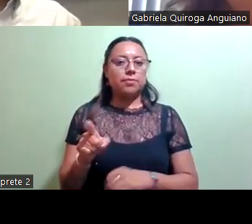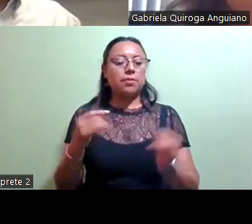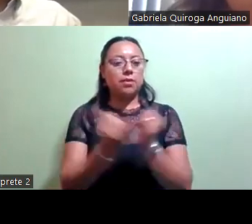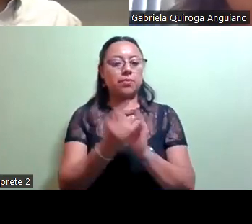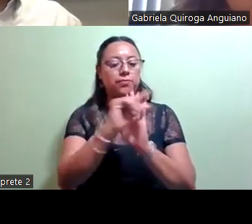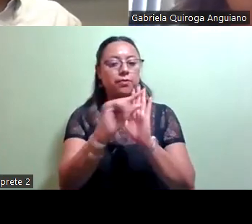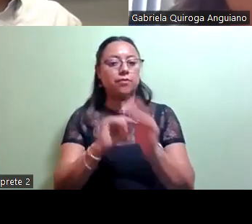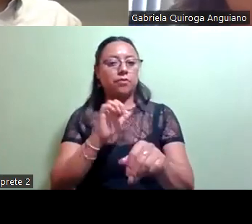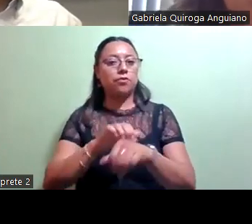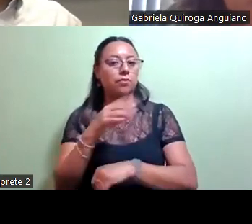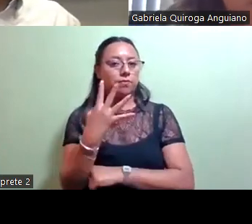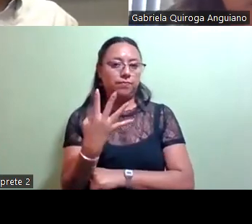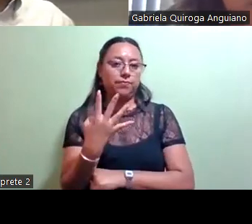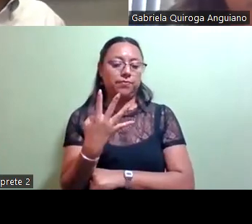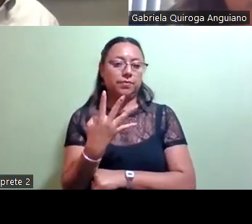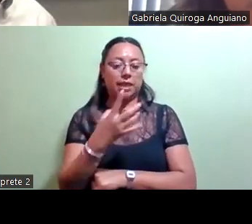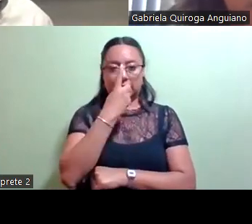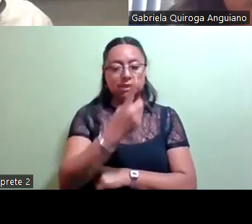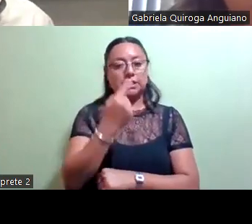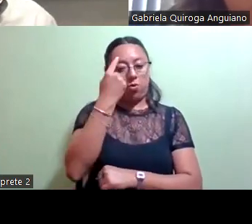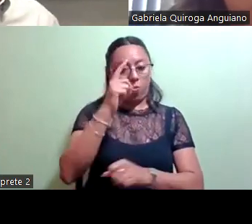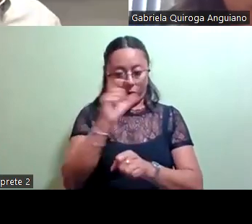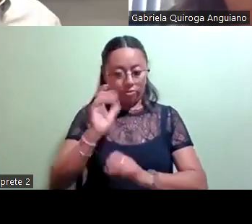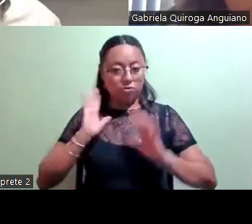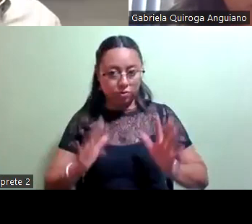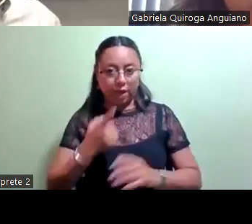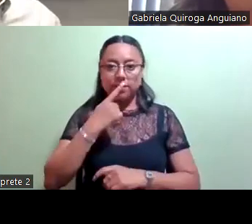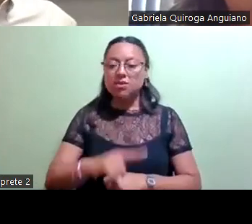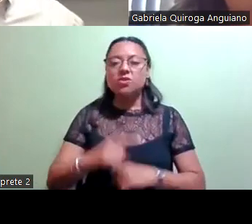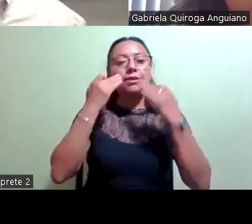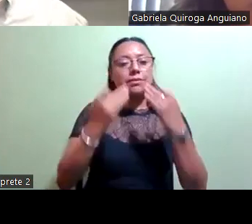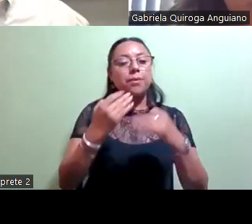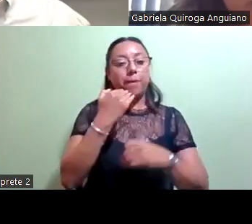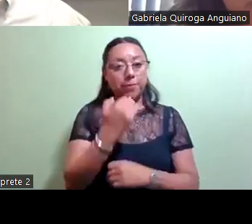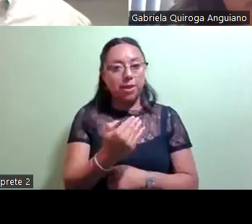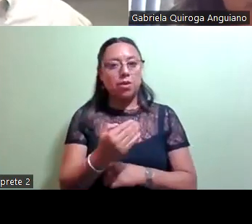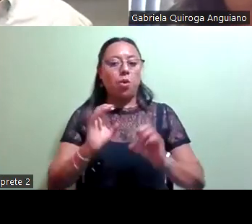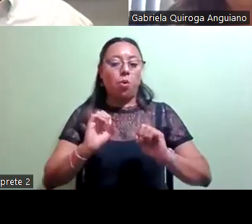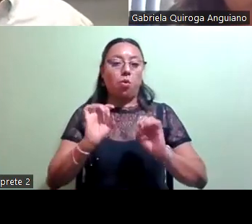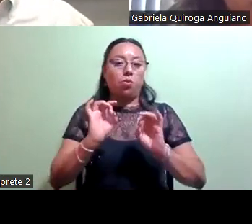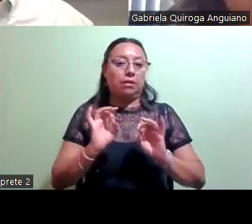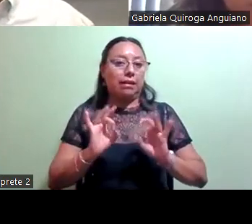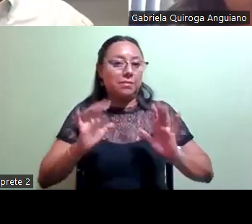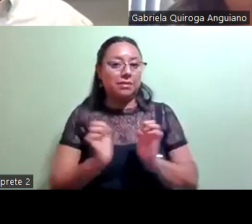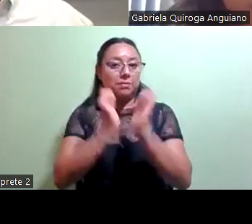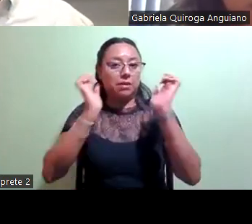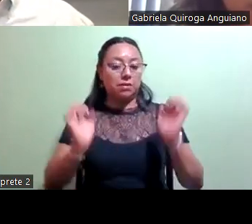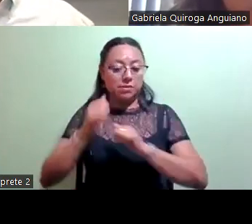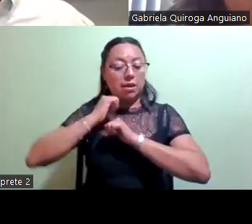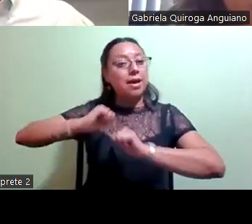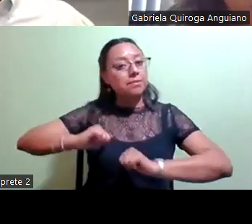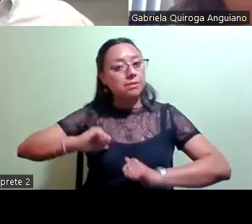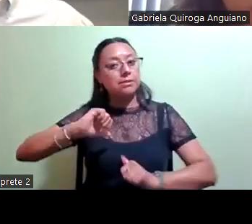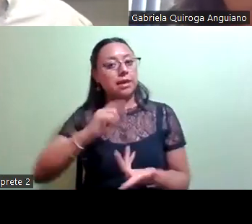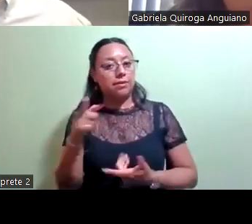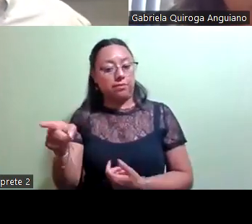fracción 4, una vez ratificada la denuncia o en situaciones de emergencia, la autoridad correspondiente